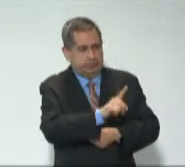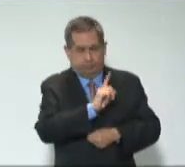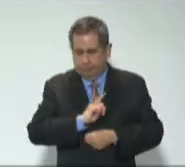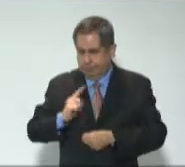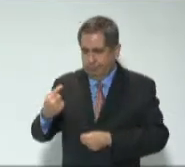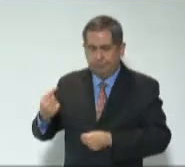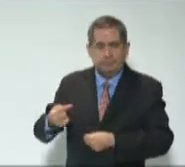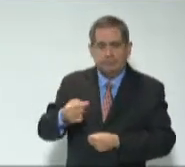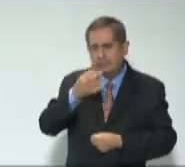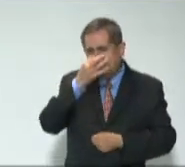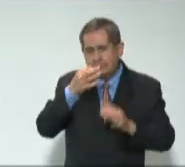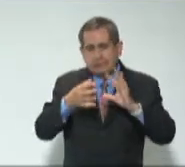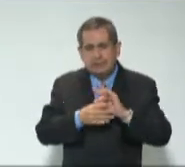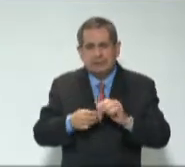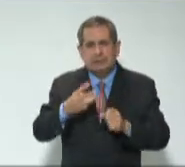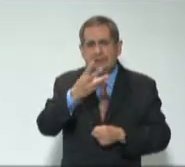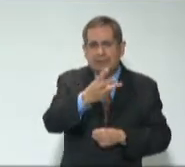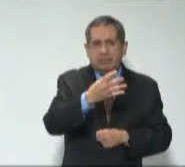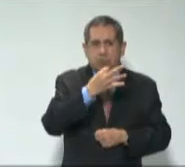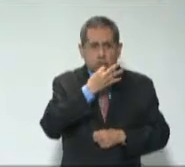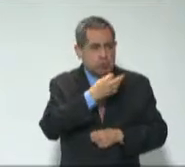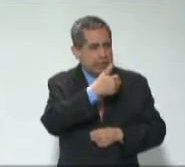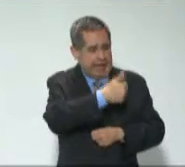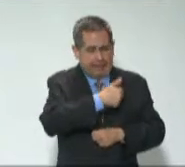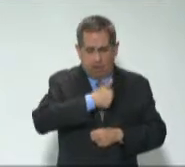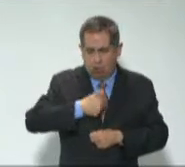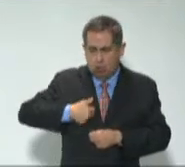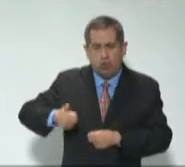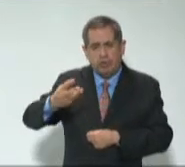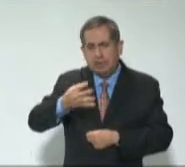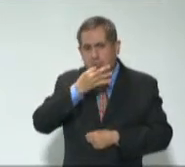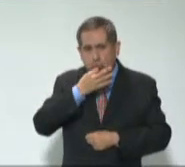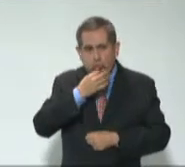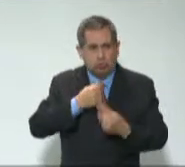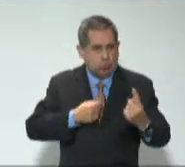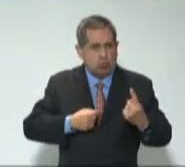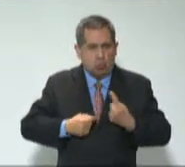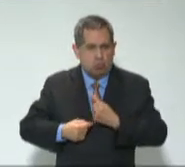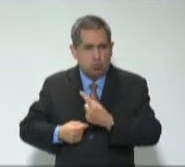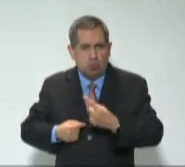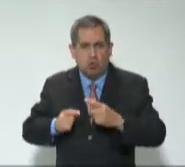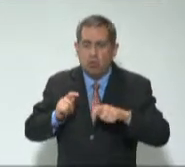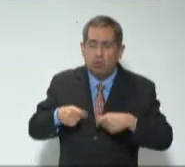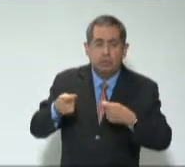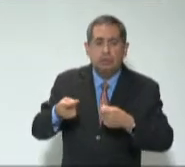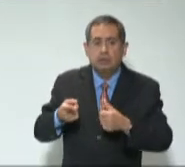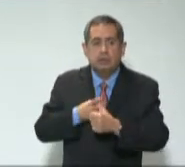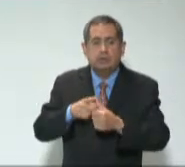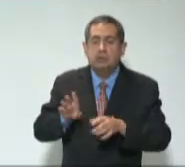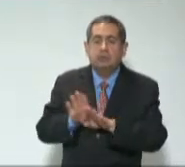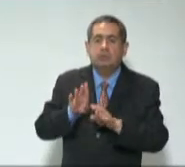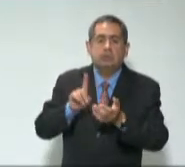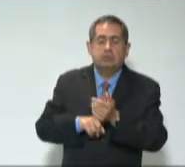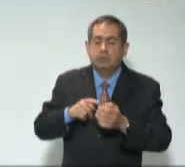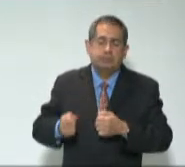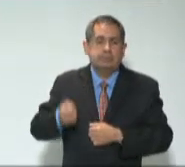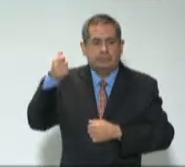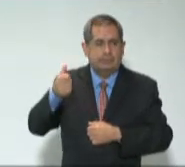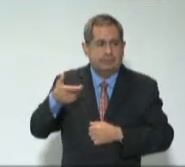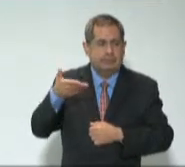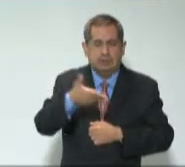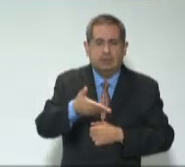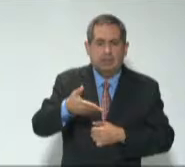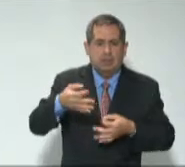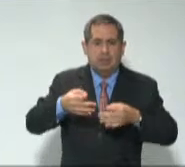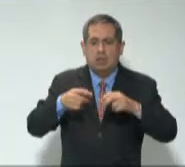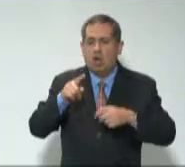será solamente de 3 minutos por cada uno y por cada uno de ustedes dándole la palabra como iniciamos al